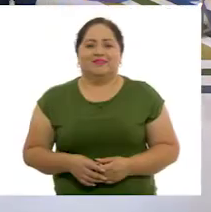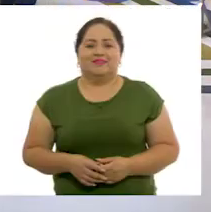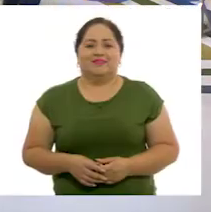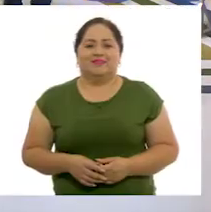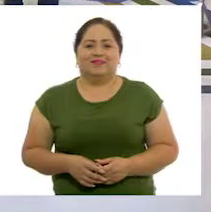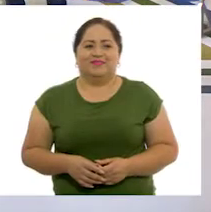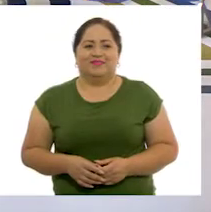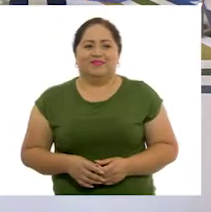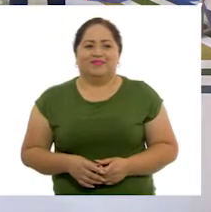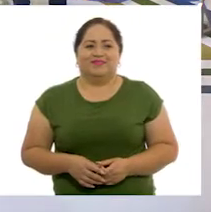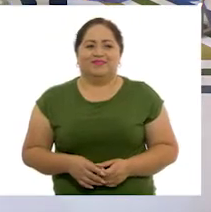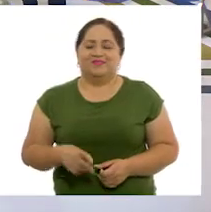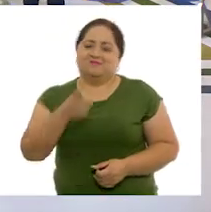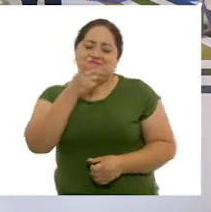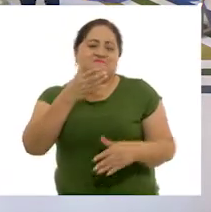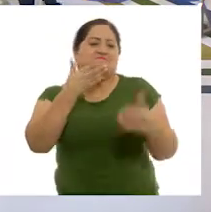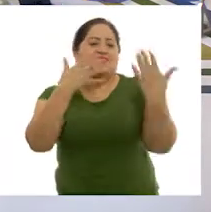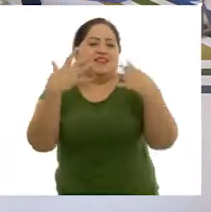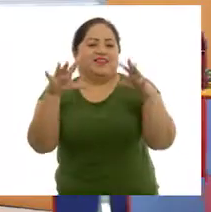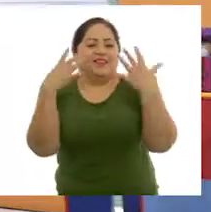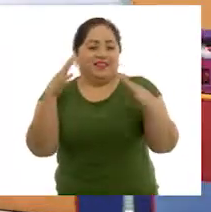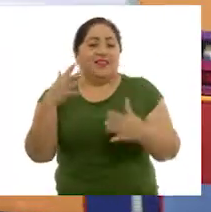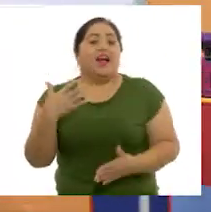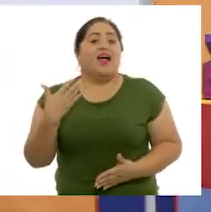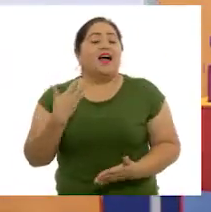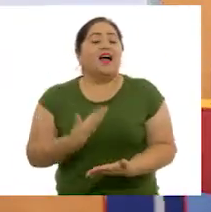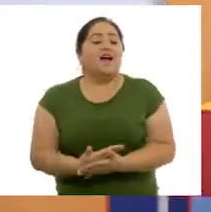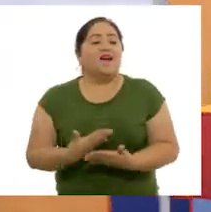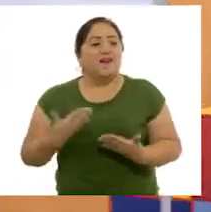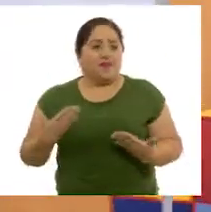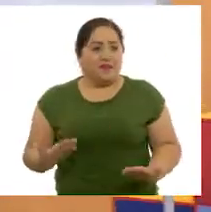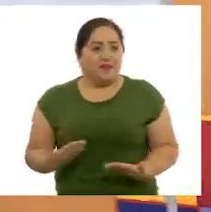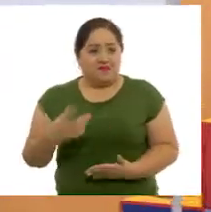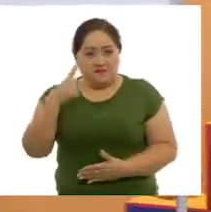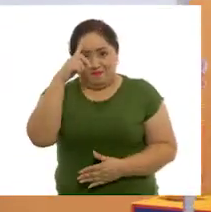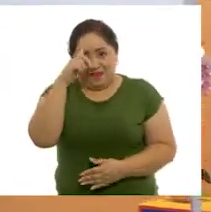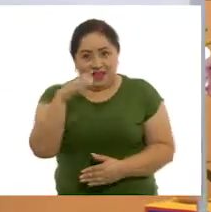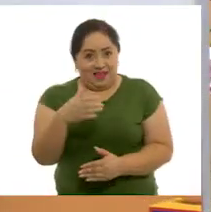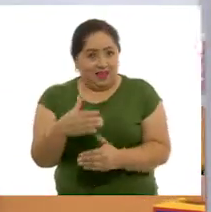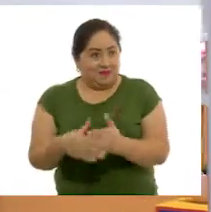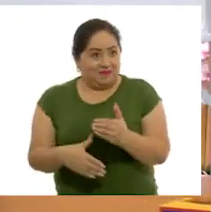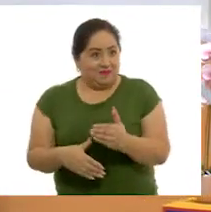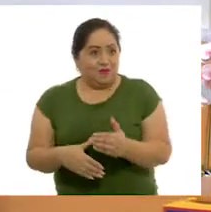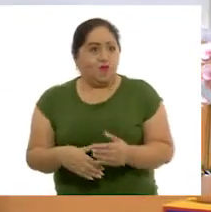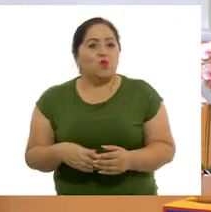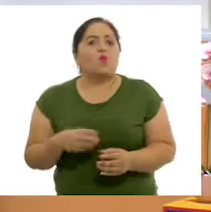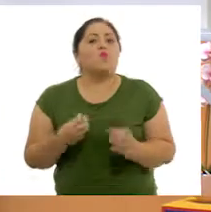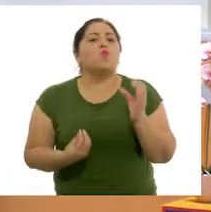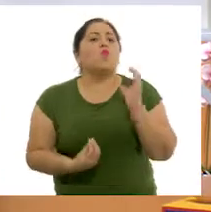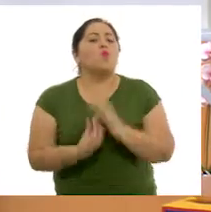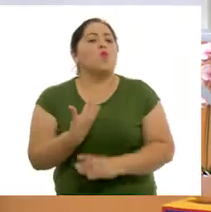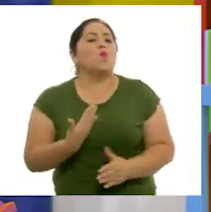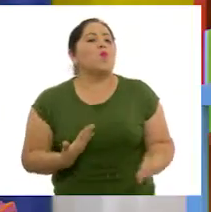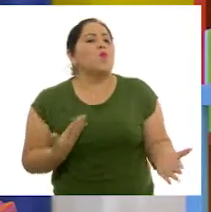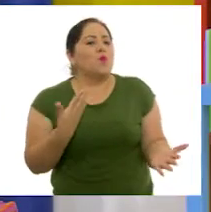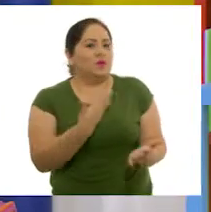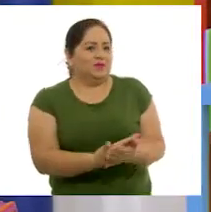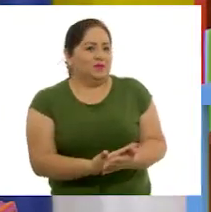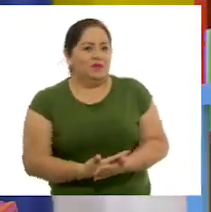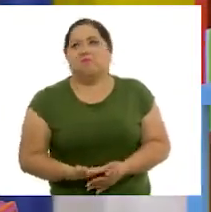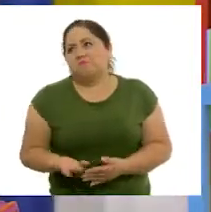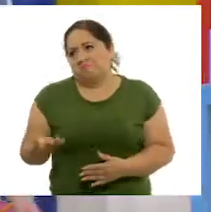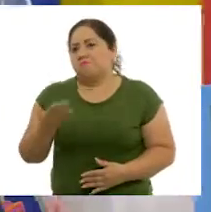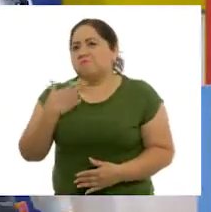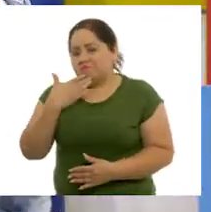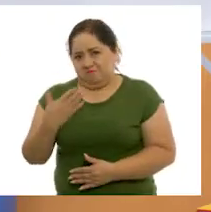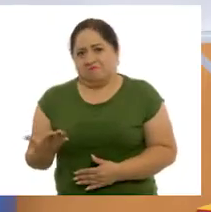¡Qué divertido! Y ahora, para terminar, una nueva propuesta. Una nueva propuesta, muy bien. ¿Qué